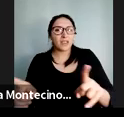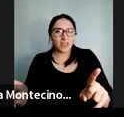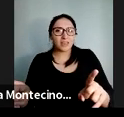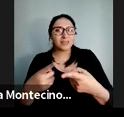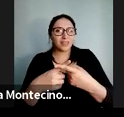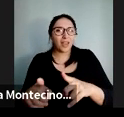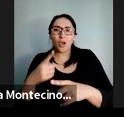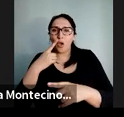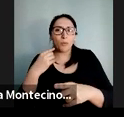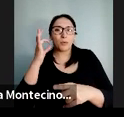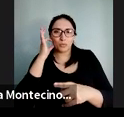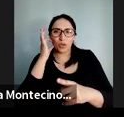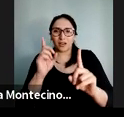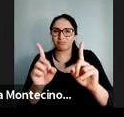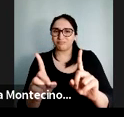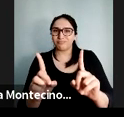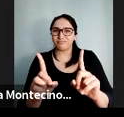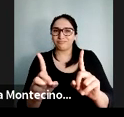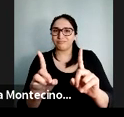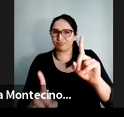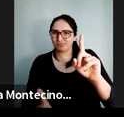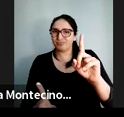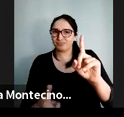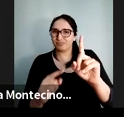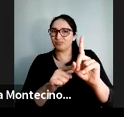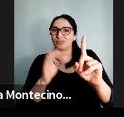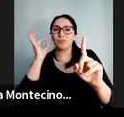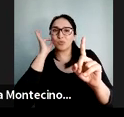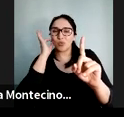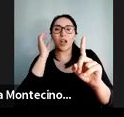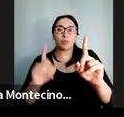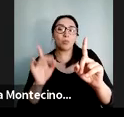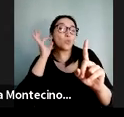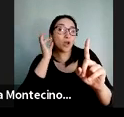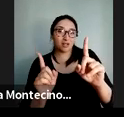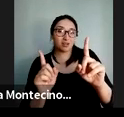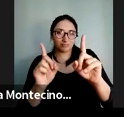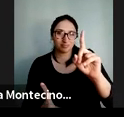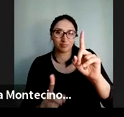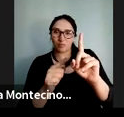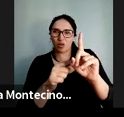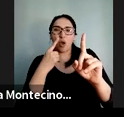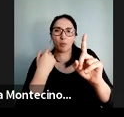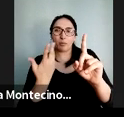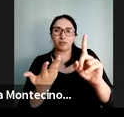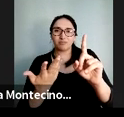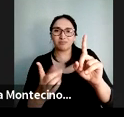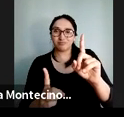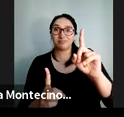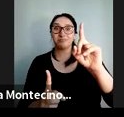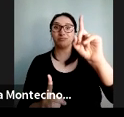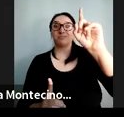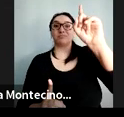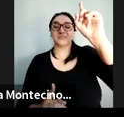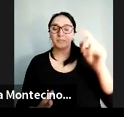de hombres y mujeres. De hecho, en estas encuestas anteriores sobre el uso del tiempo que ha sacado